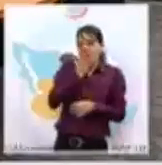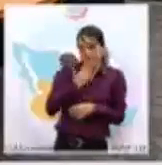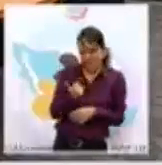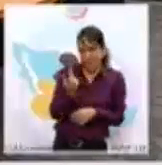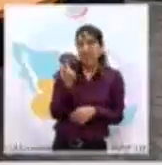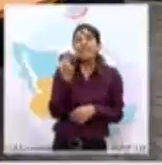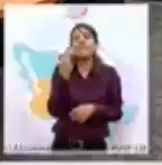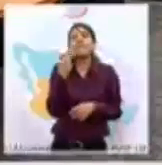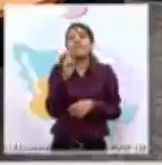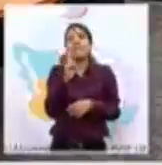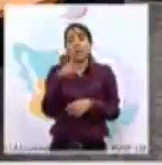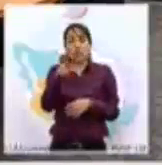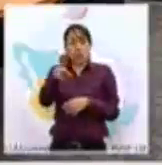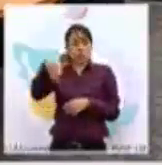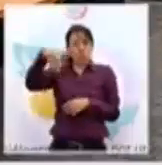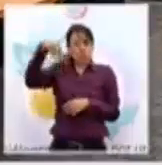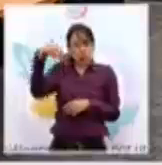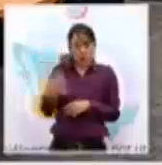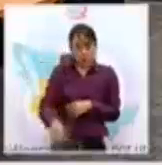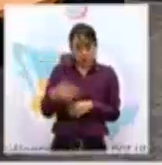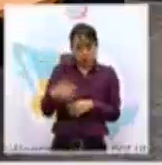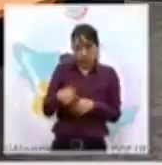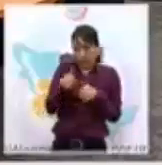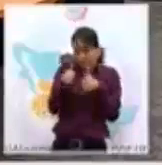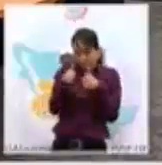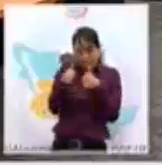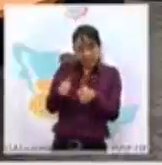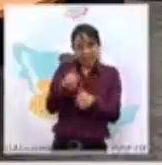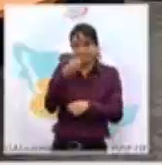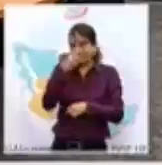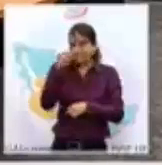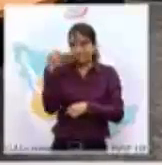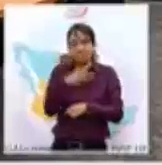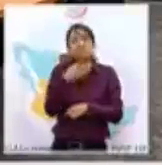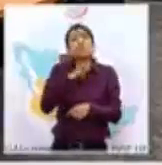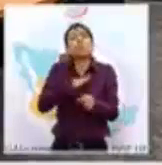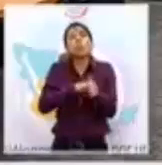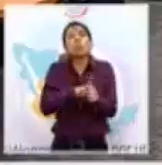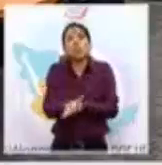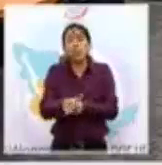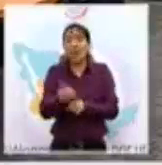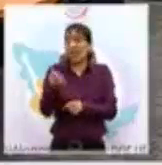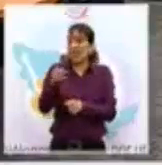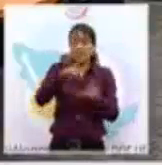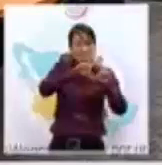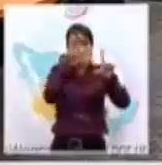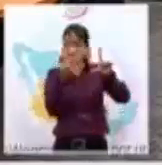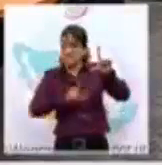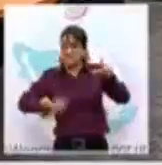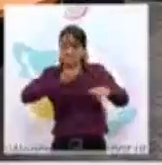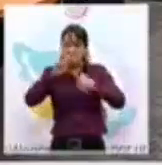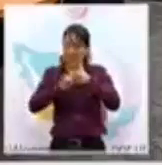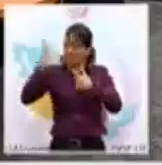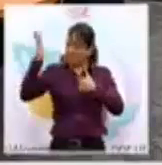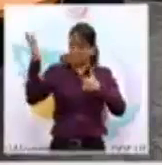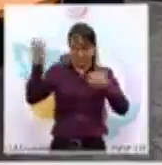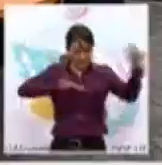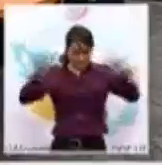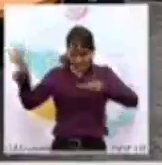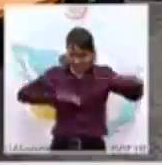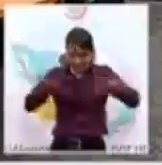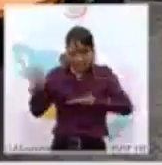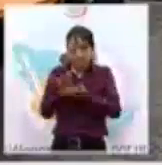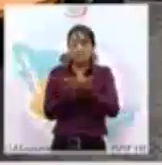lo afortunado del caso es que hemos recibido muchísimos dibujos de todo el país, de los niños de todo el país. Estaba señalado para niños